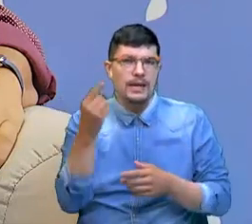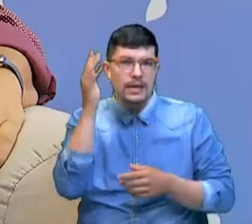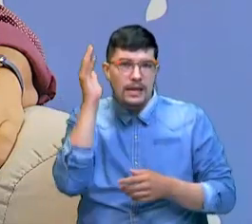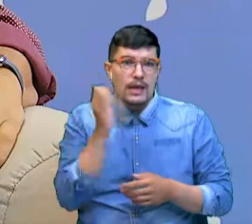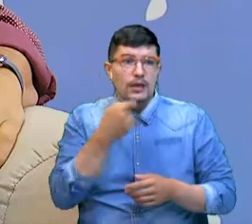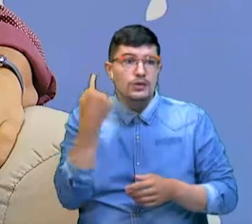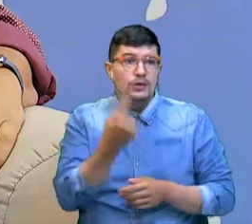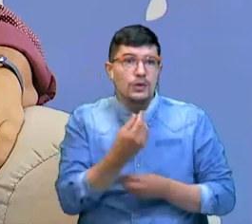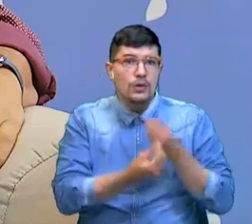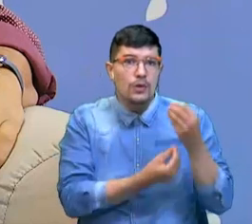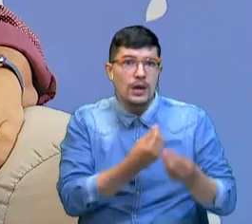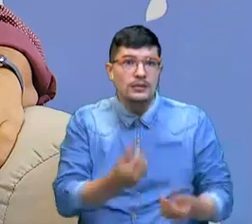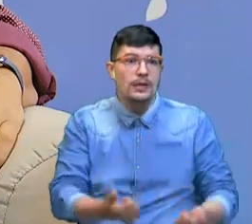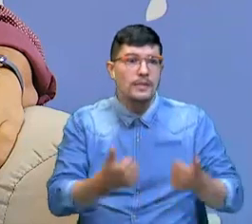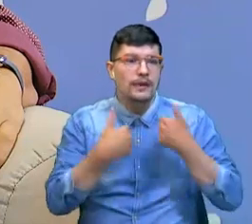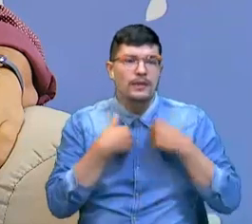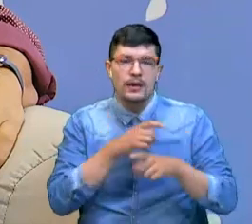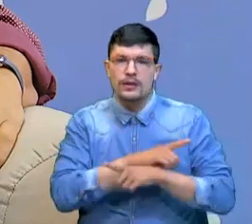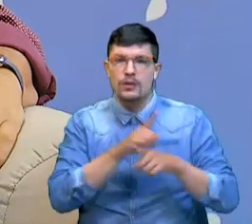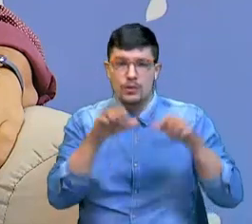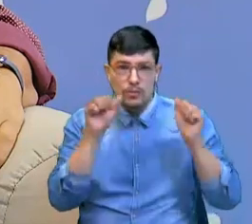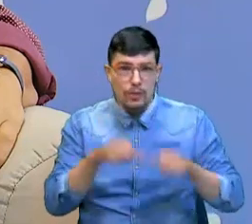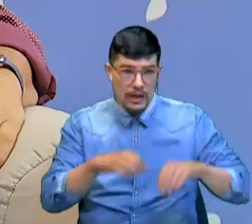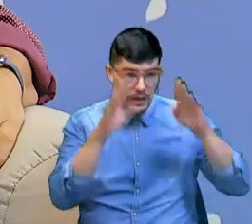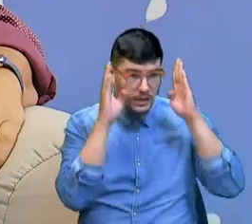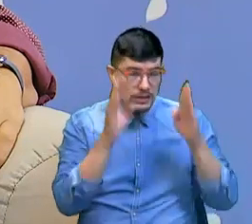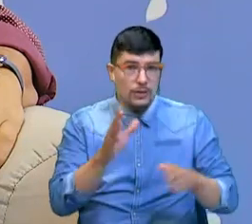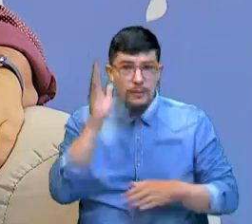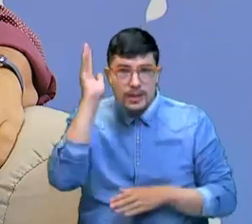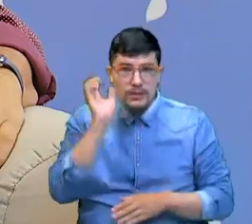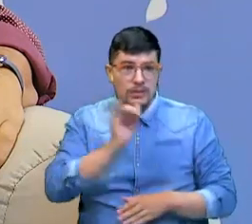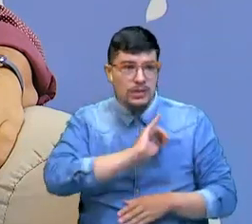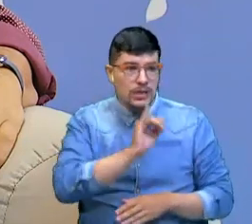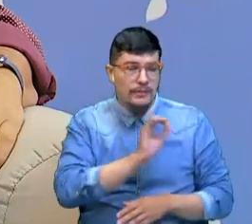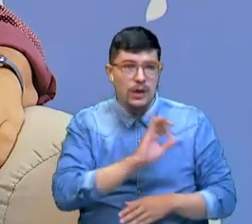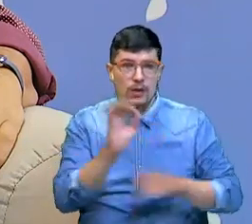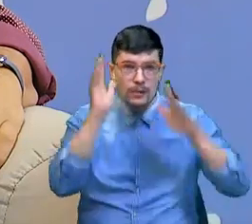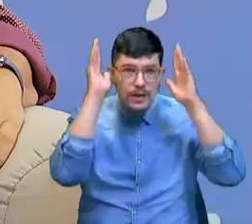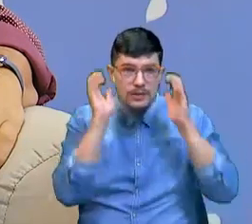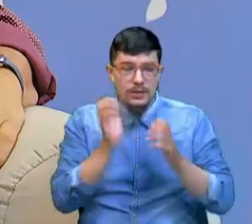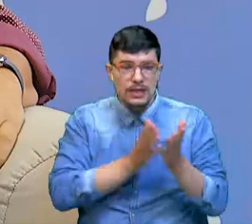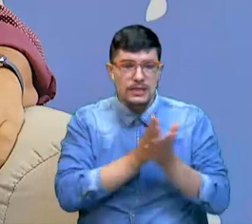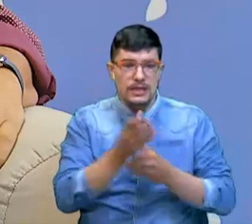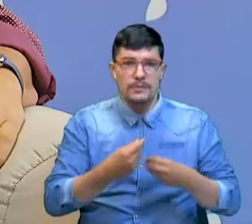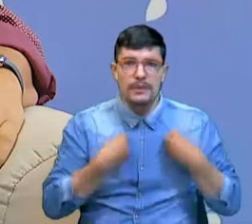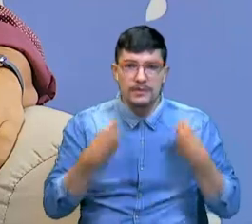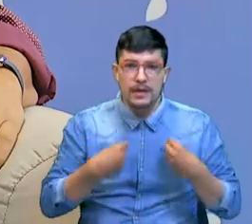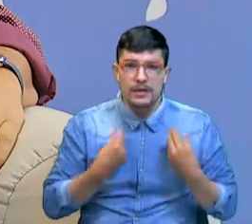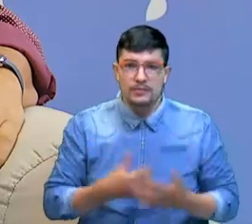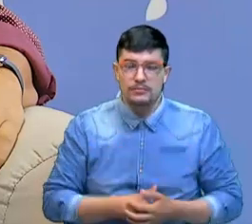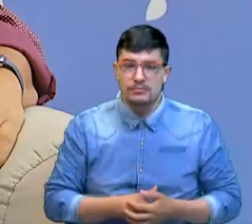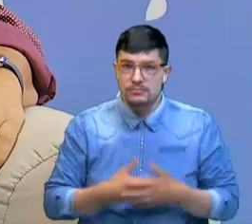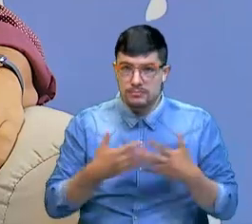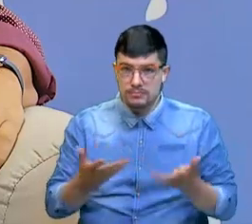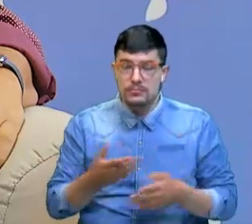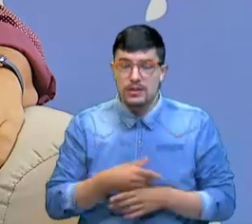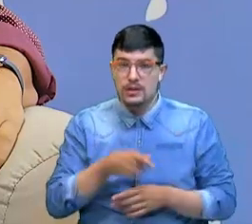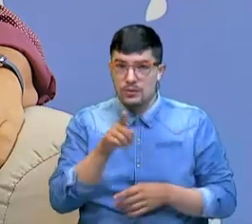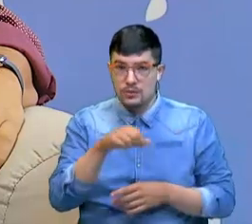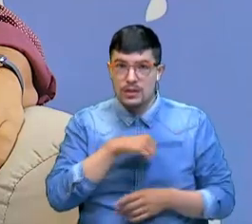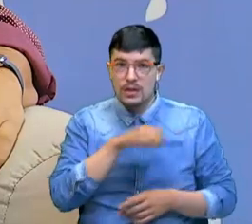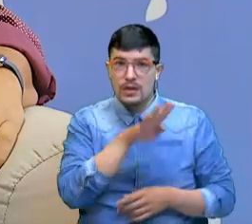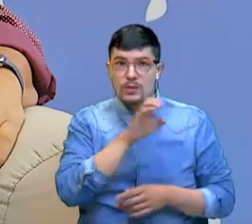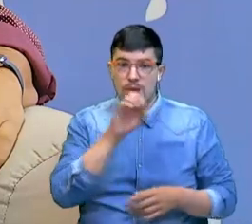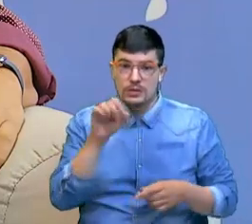hace para vejez, puede tener cobertura en pensión de invalidez o cobertura en pensión de sobrevivientes. Entonces, si tiene